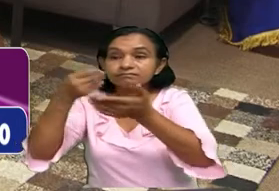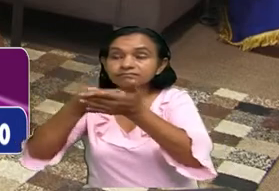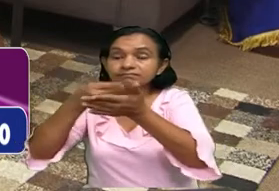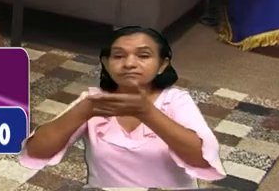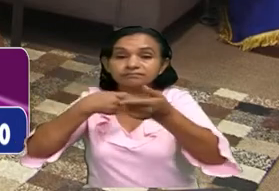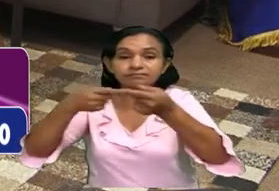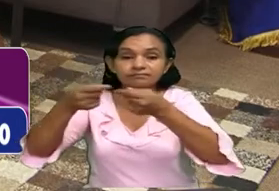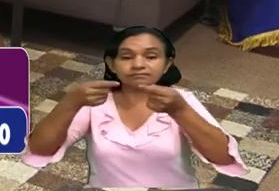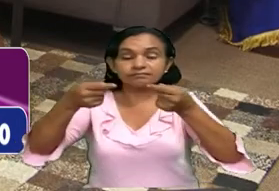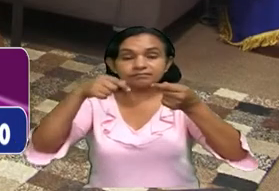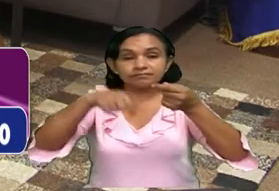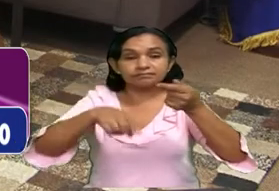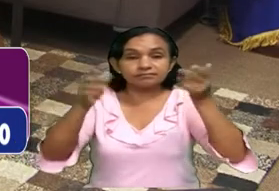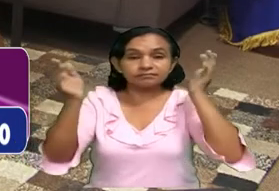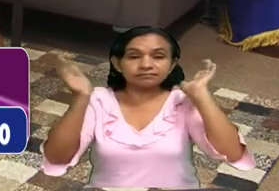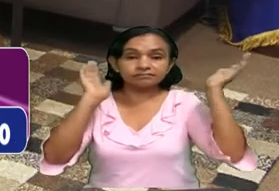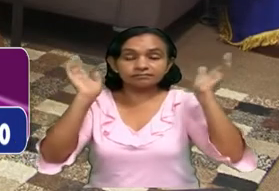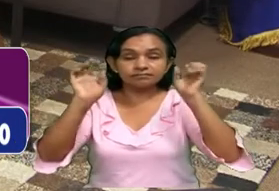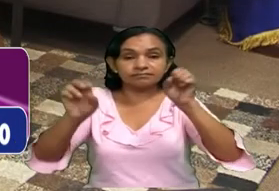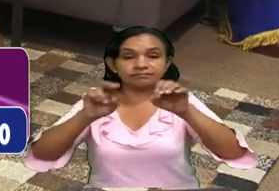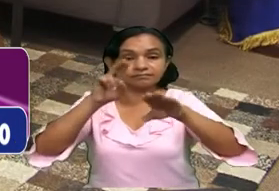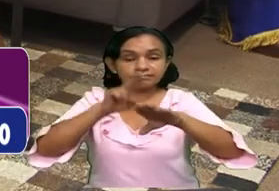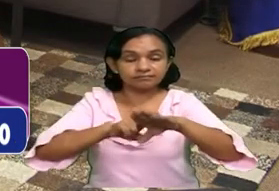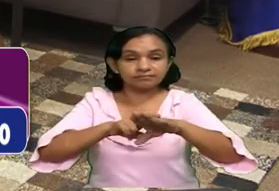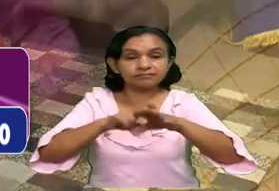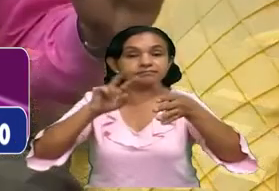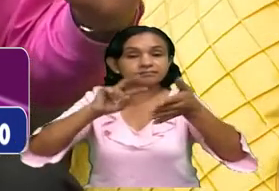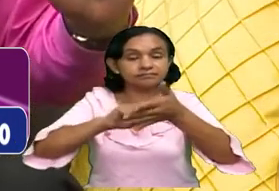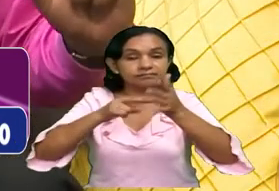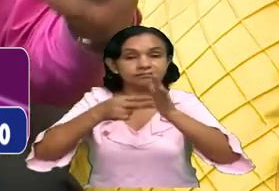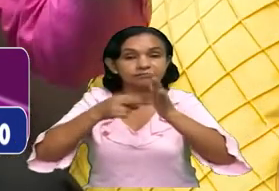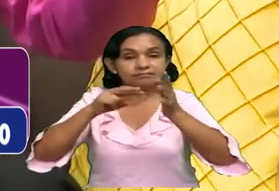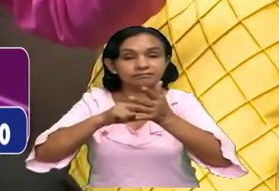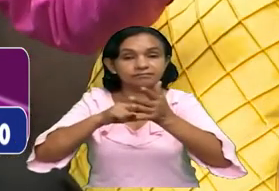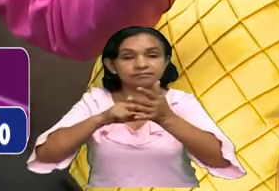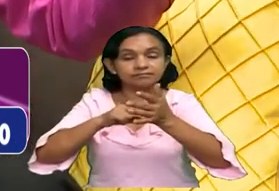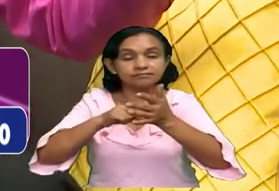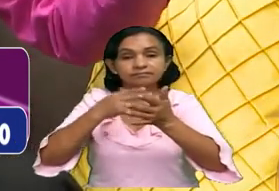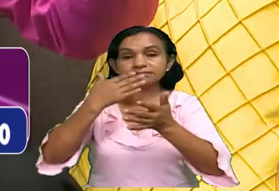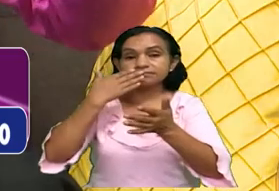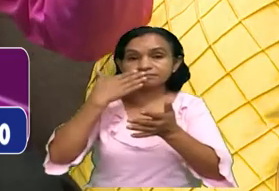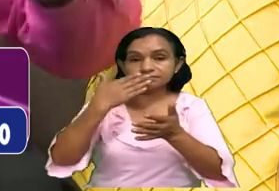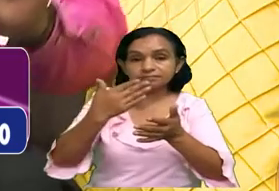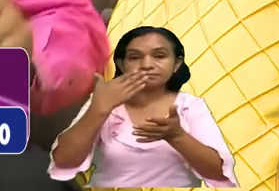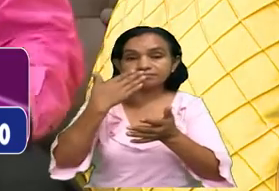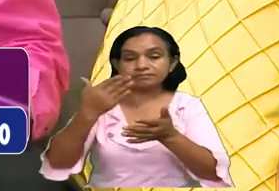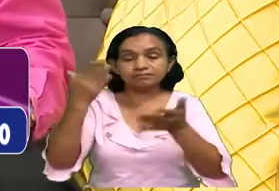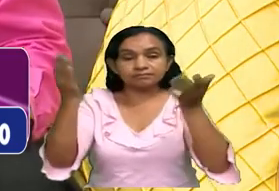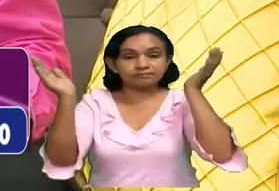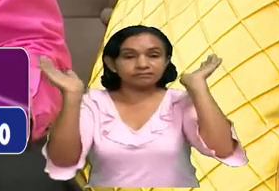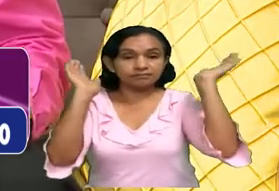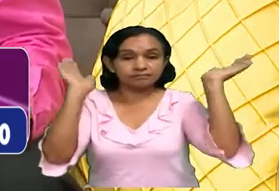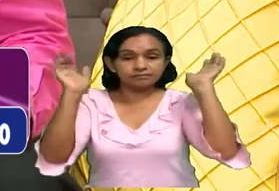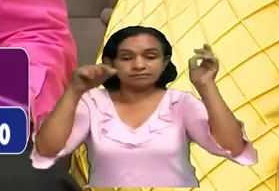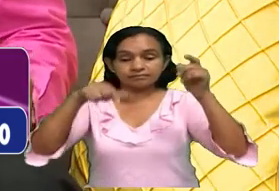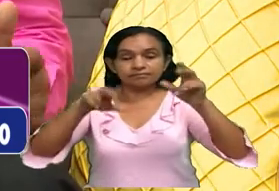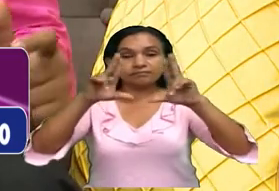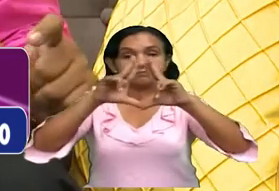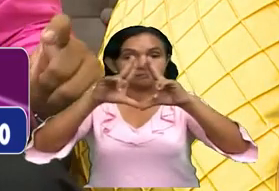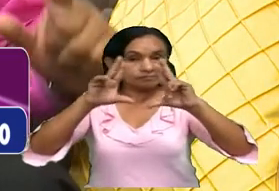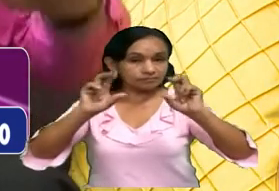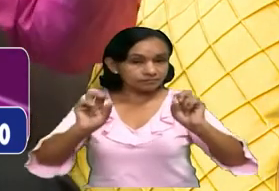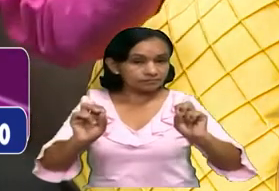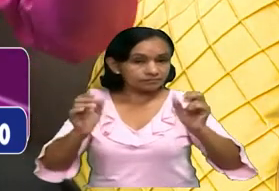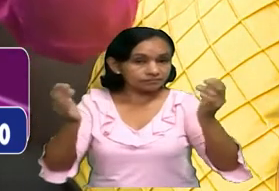mercado nacional, ¿cómo se está abasteciendo y lo que significa? Es decir, elevar la calidad para abastecer a los mercados nacionales y